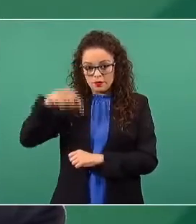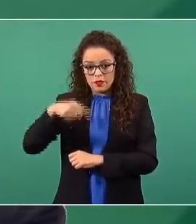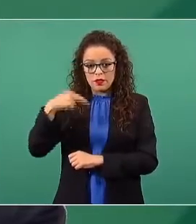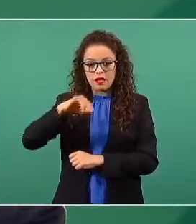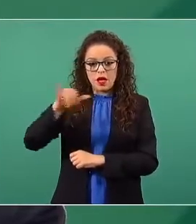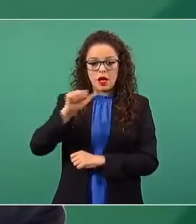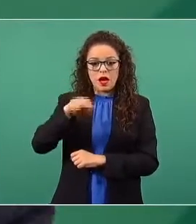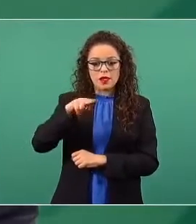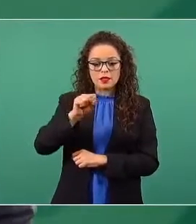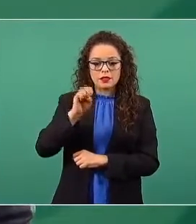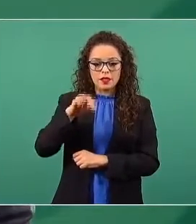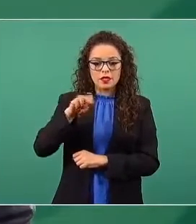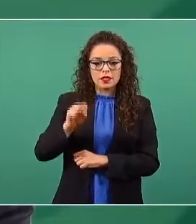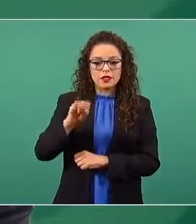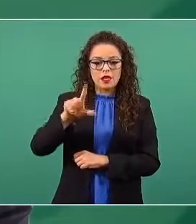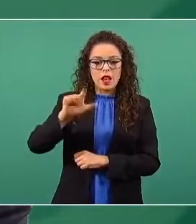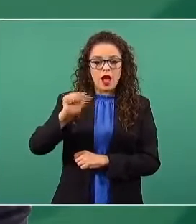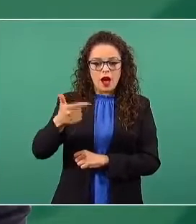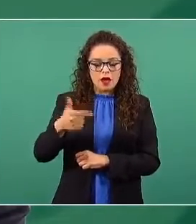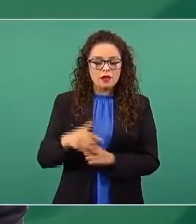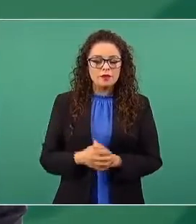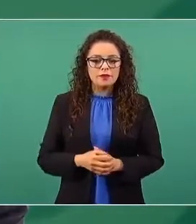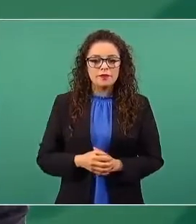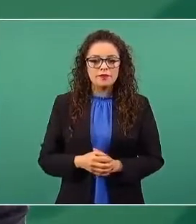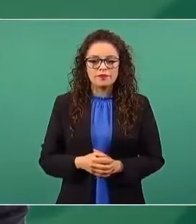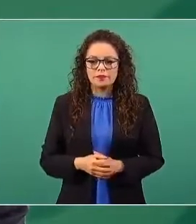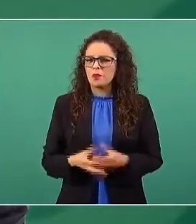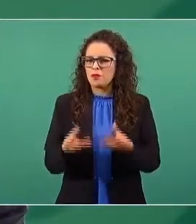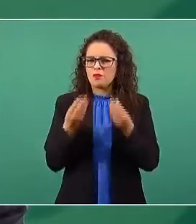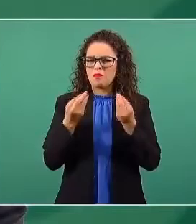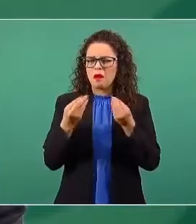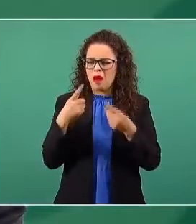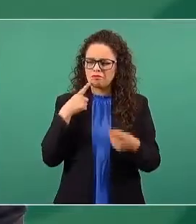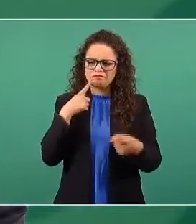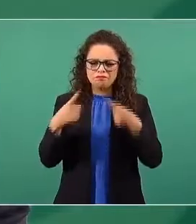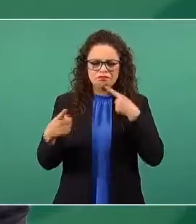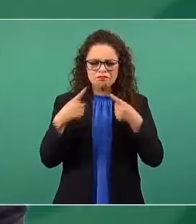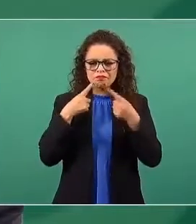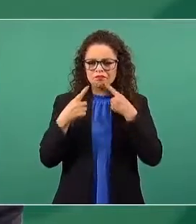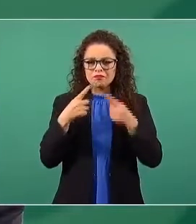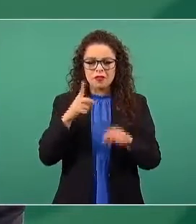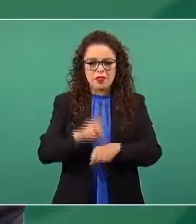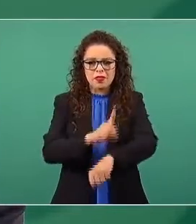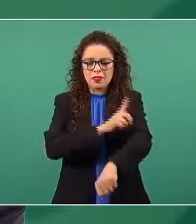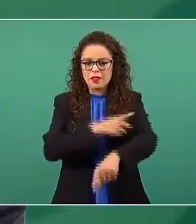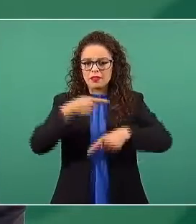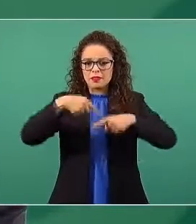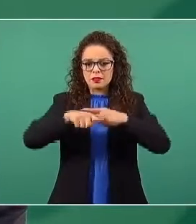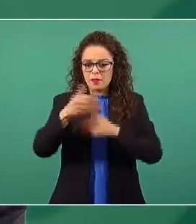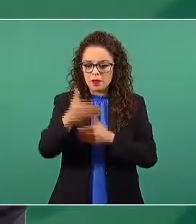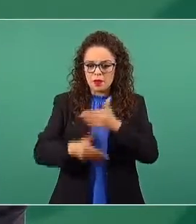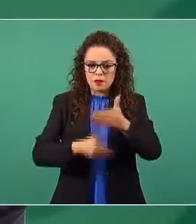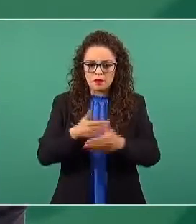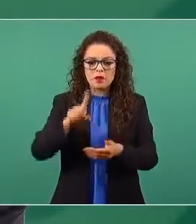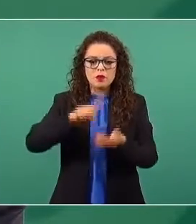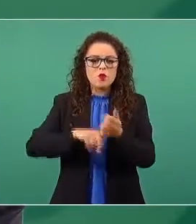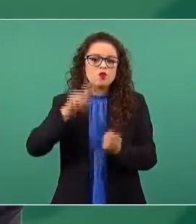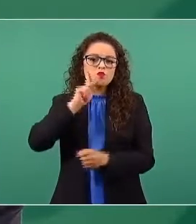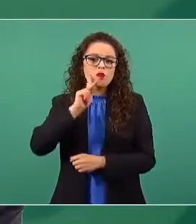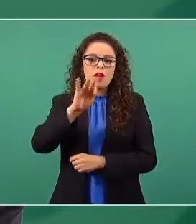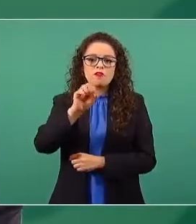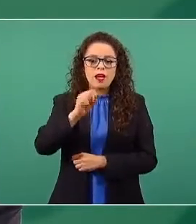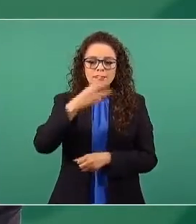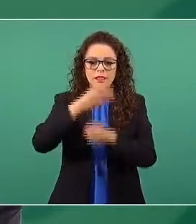Janssen Cilag, hemos tenido muchas conversaciones desde que inició su proceso. Parte del ensayo clínico fase 3 se hizo en